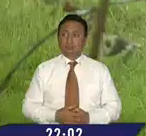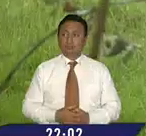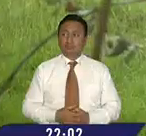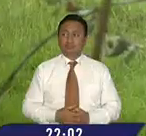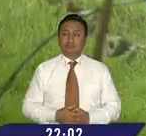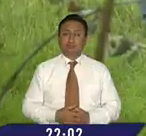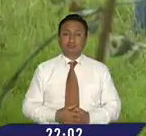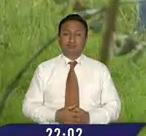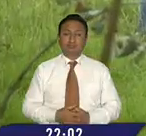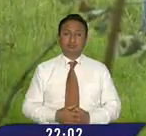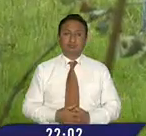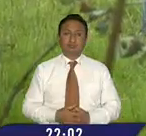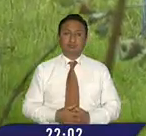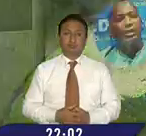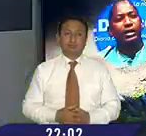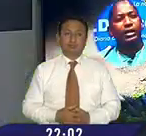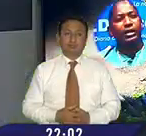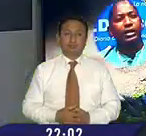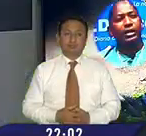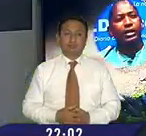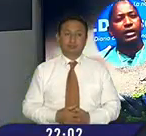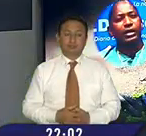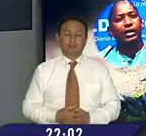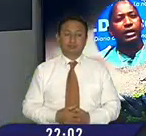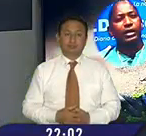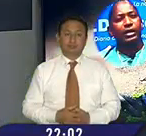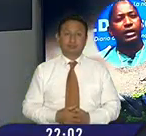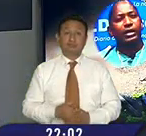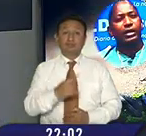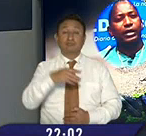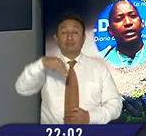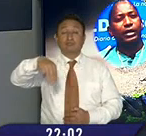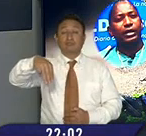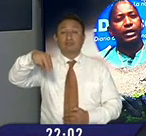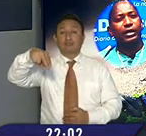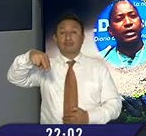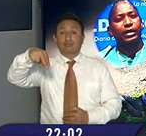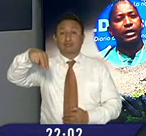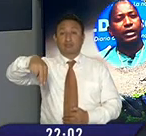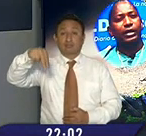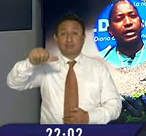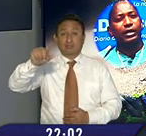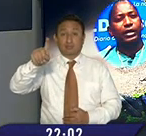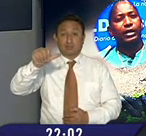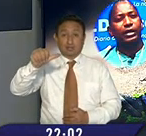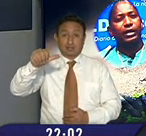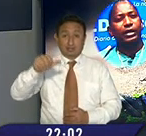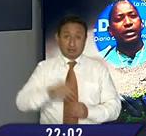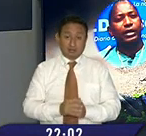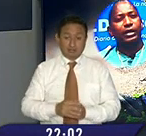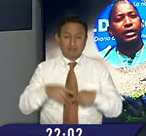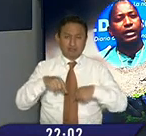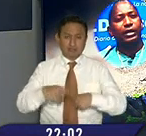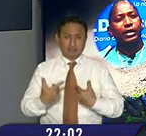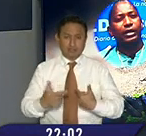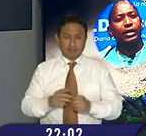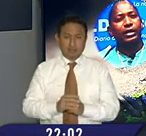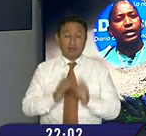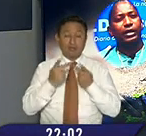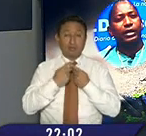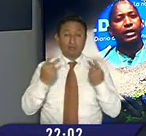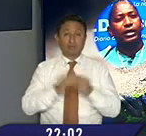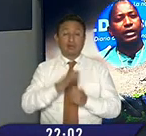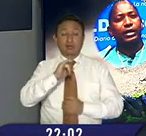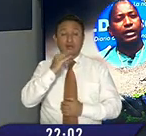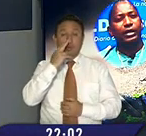informó Iván Casamen. Miguel Nazareno Castillo, más conocido como Don Nasa, salió a la luz pública en